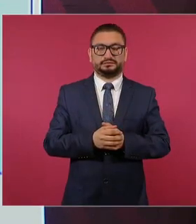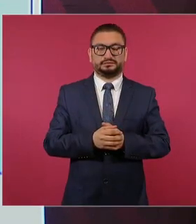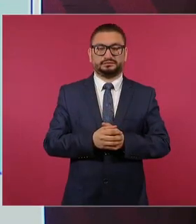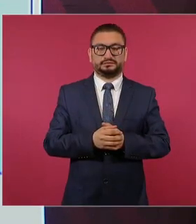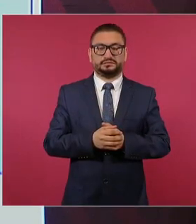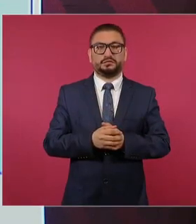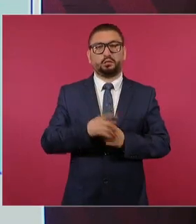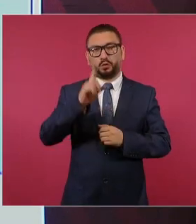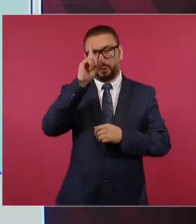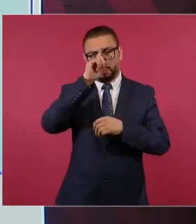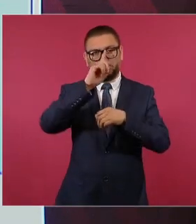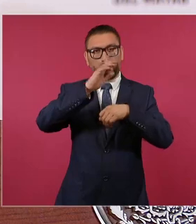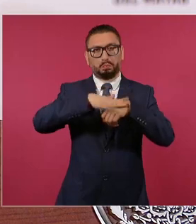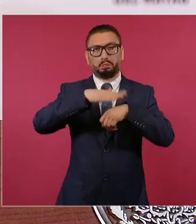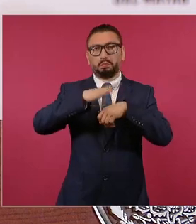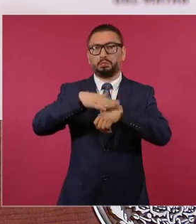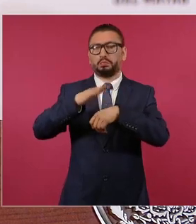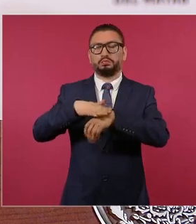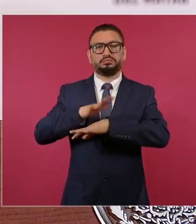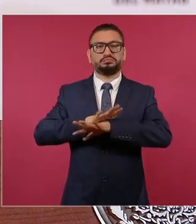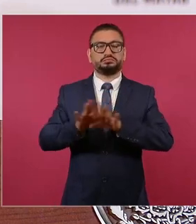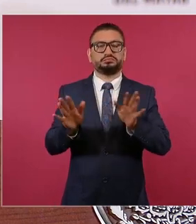emite recomendaciones.